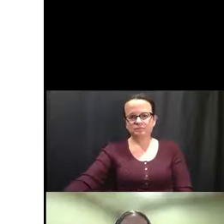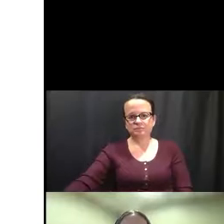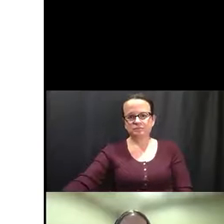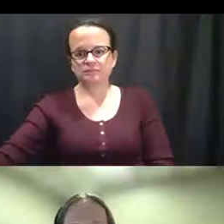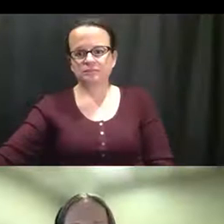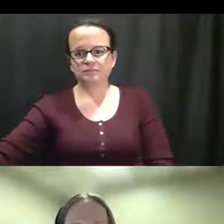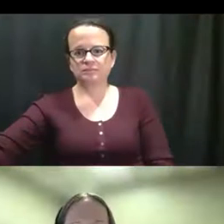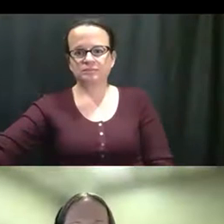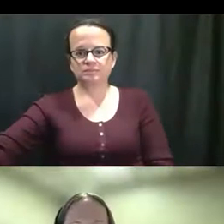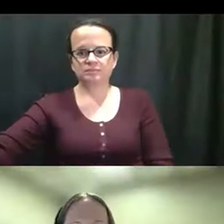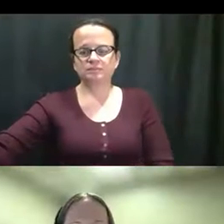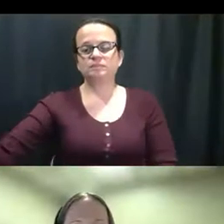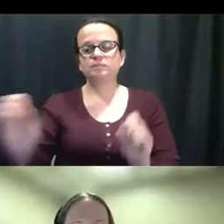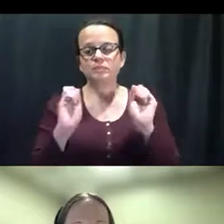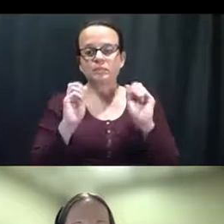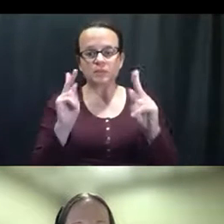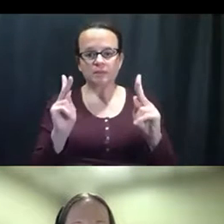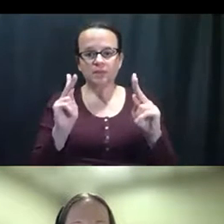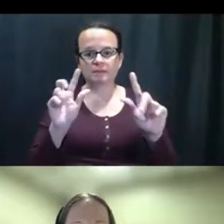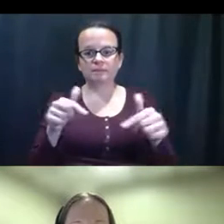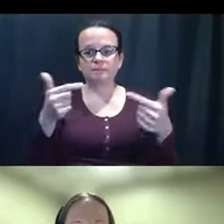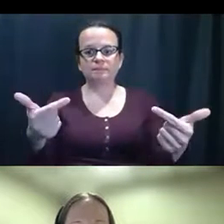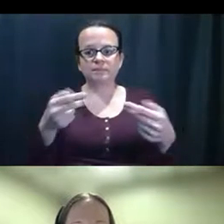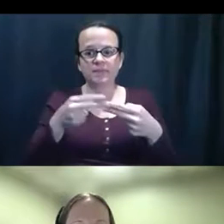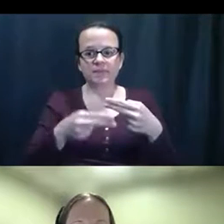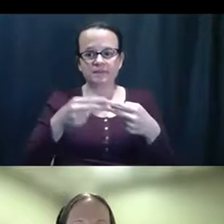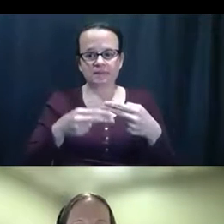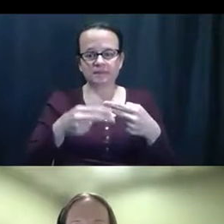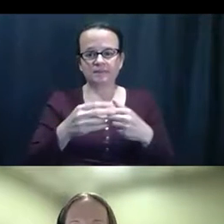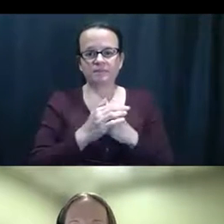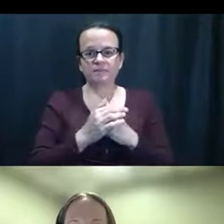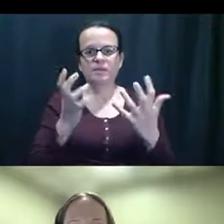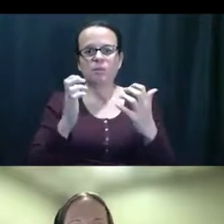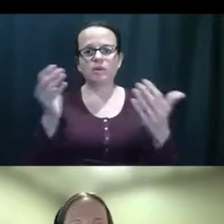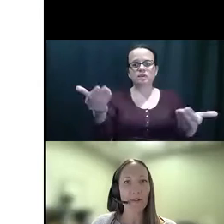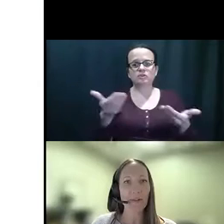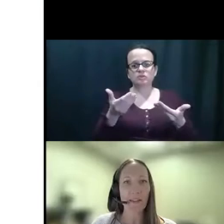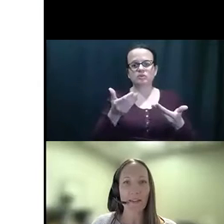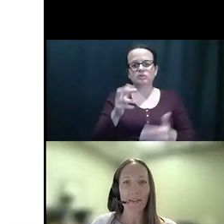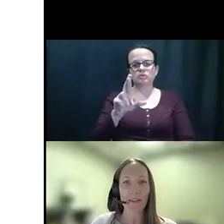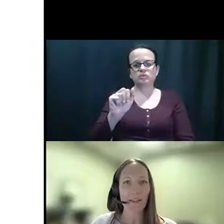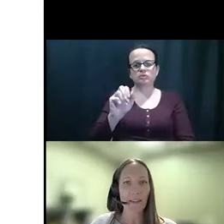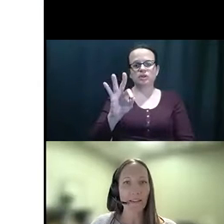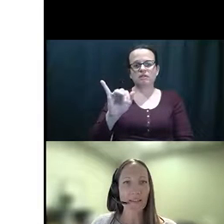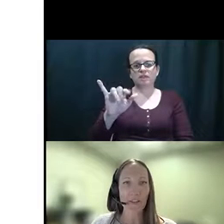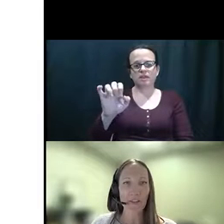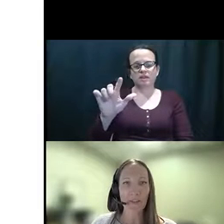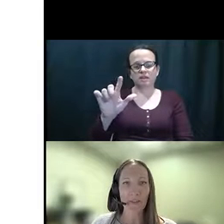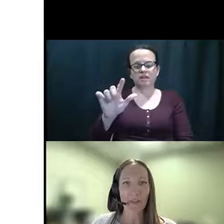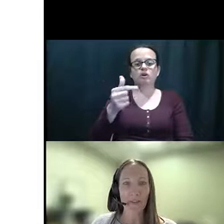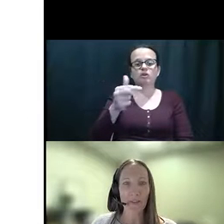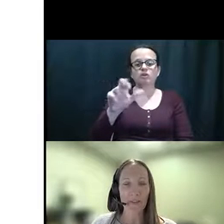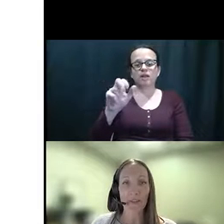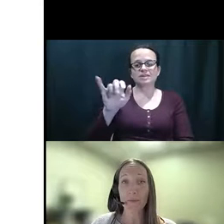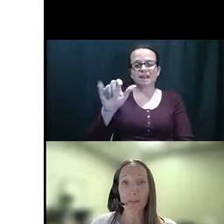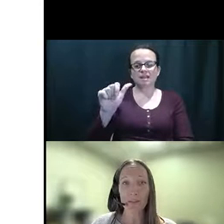por participar y así que la próxima diapositiva así próxima quiero introducir a gracia la